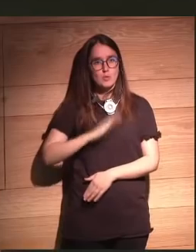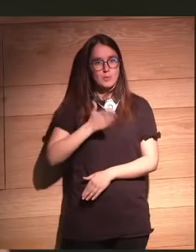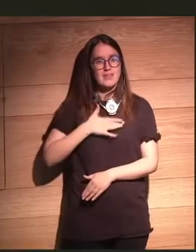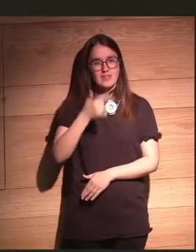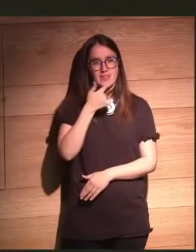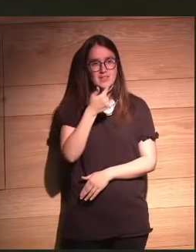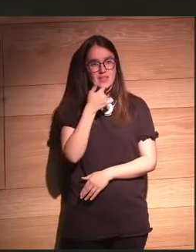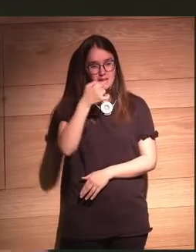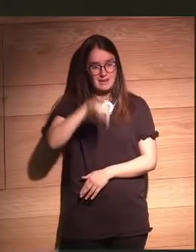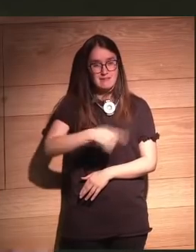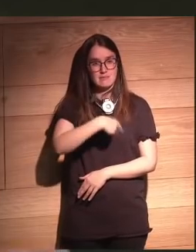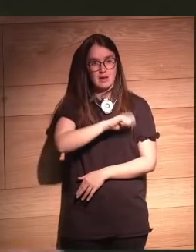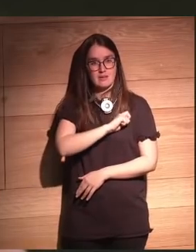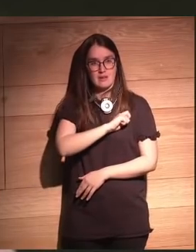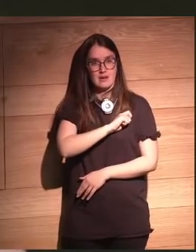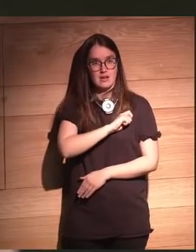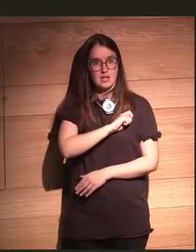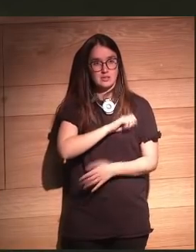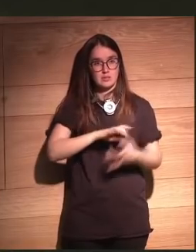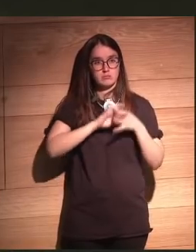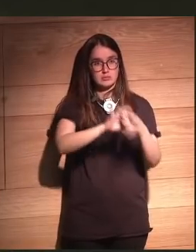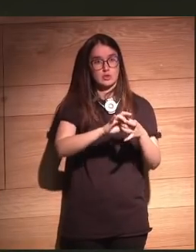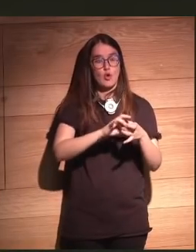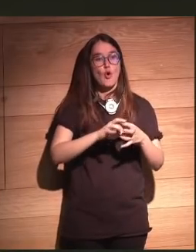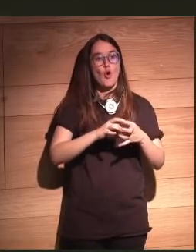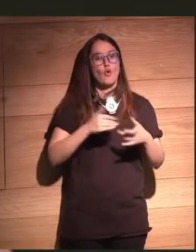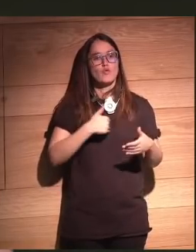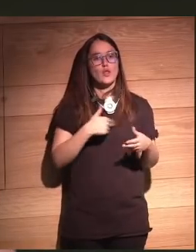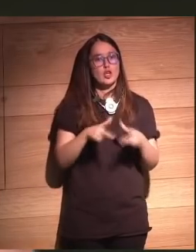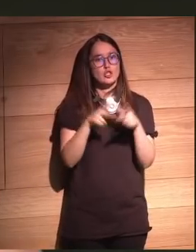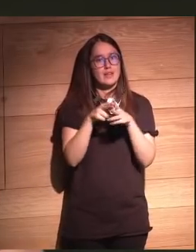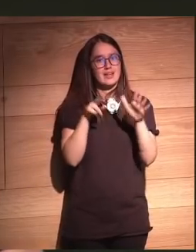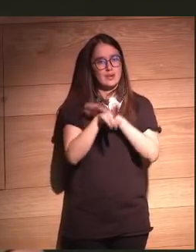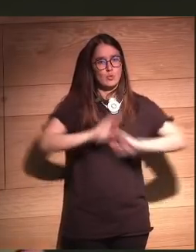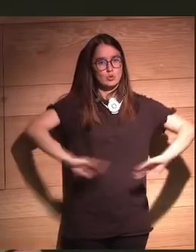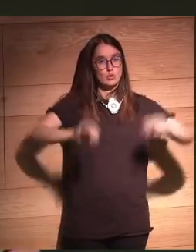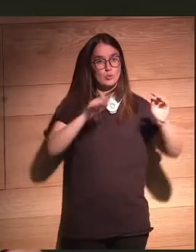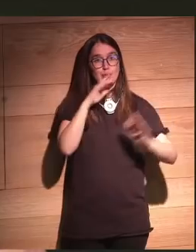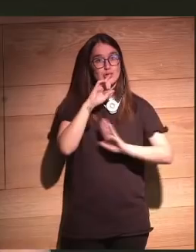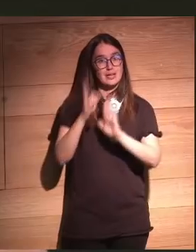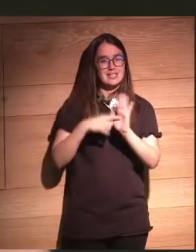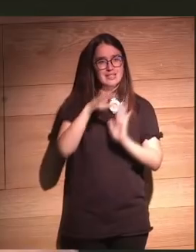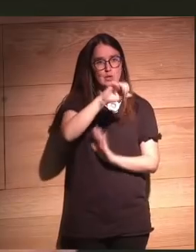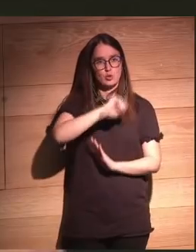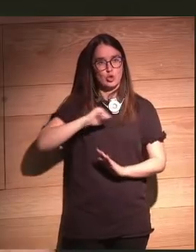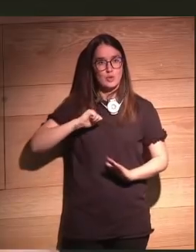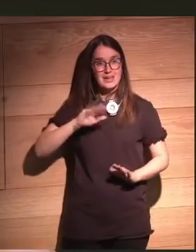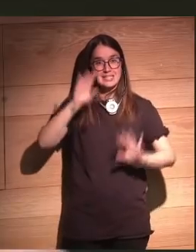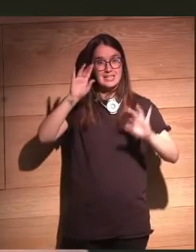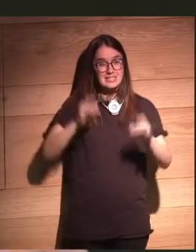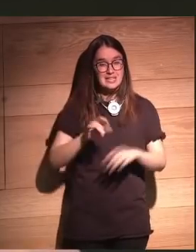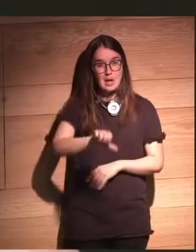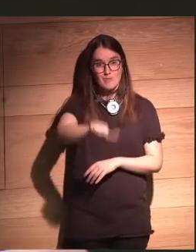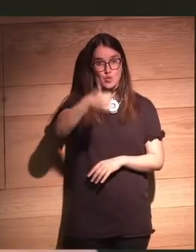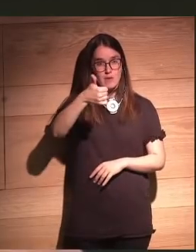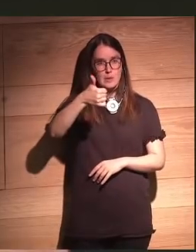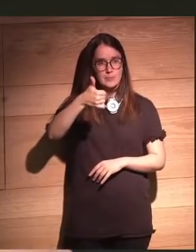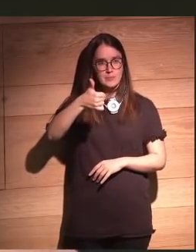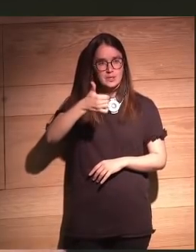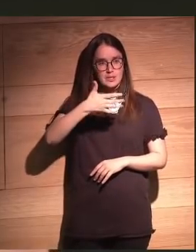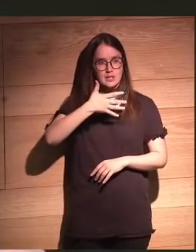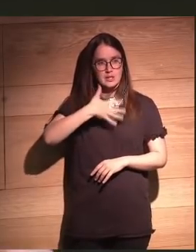derecho a la propiedad en este país está sujeto a la función social del recurso? Y por eso, ante las leyes autonómicas que sí que aprobaban que se